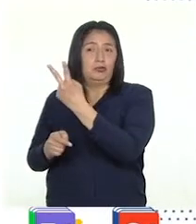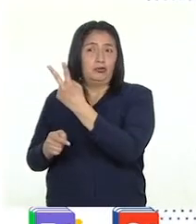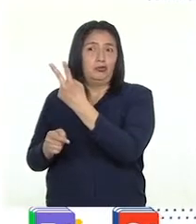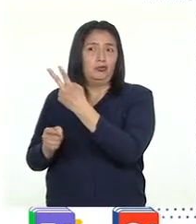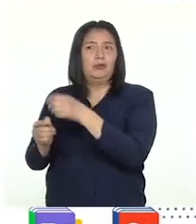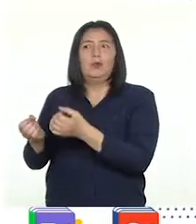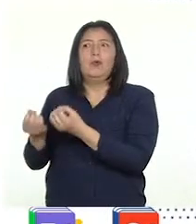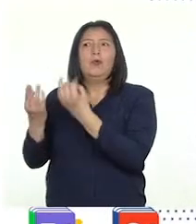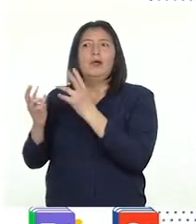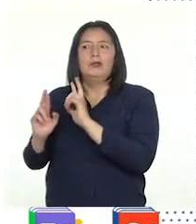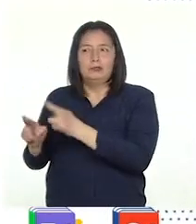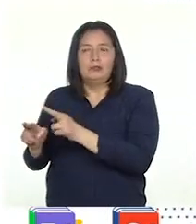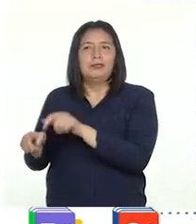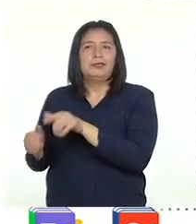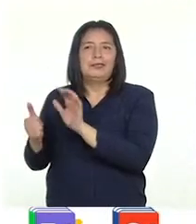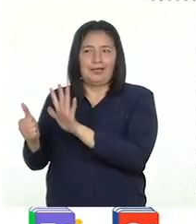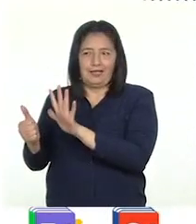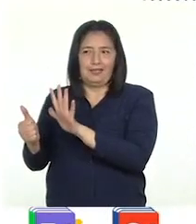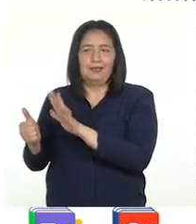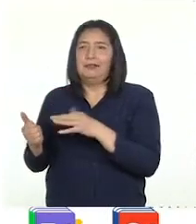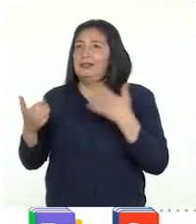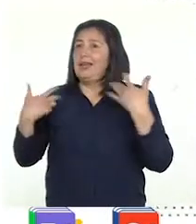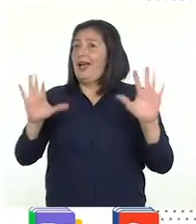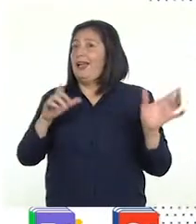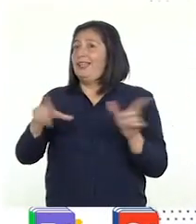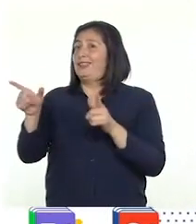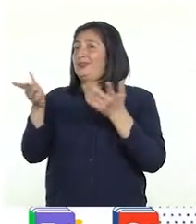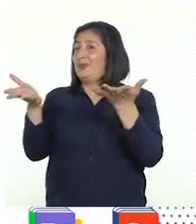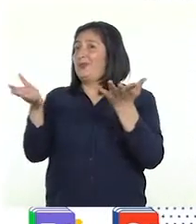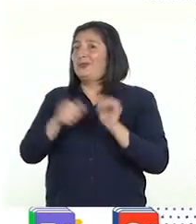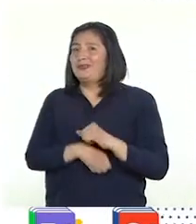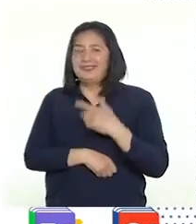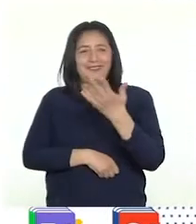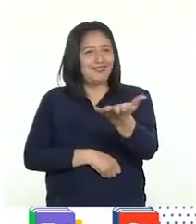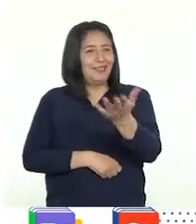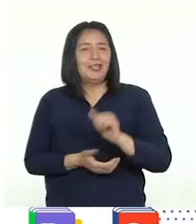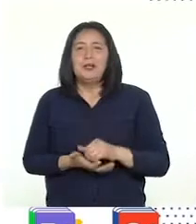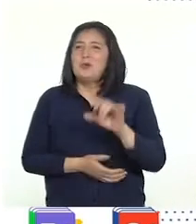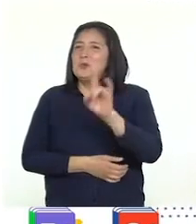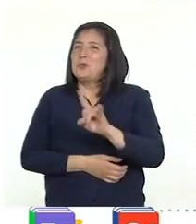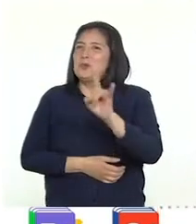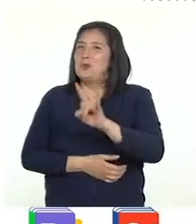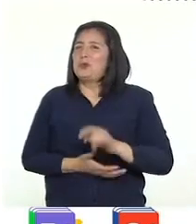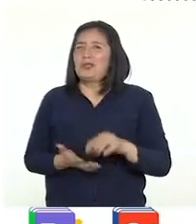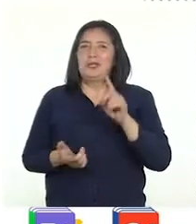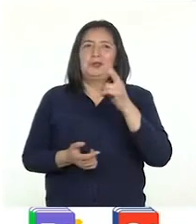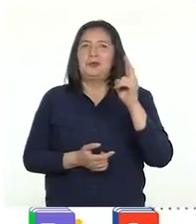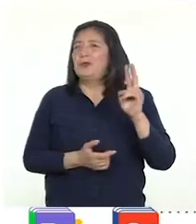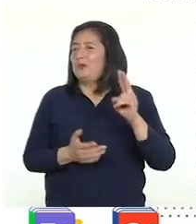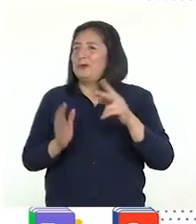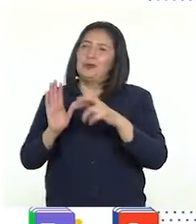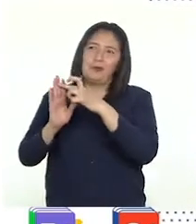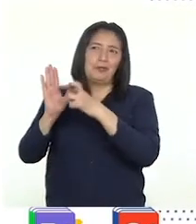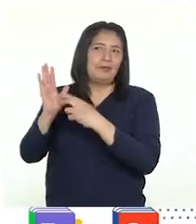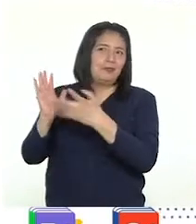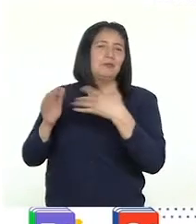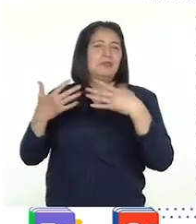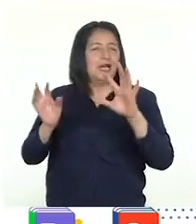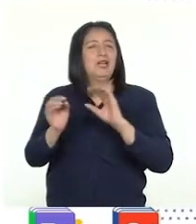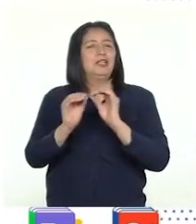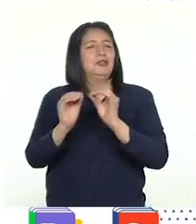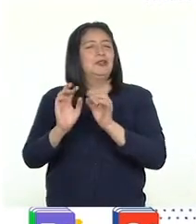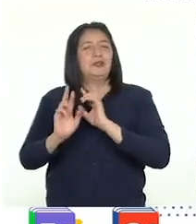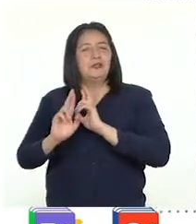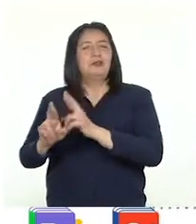2, obtenemos 6. ¡Y listo! De esta manera, usando ambos principios, hemos